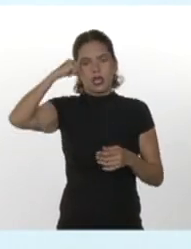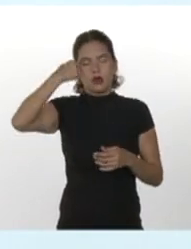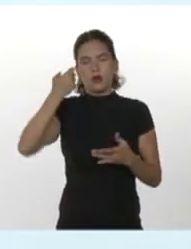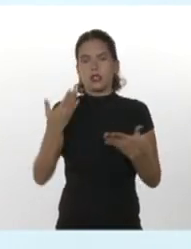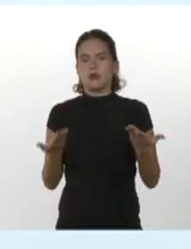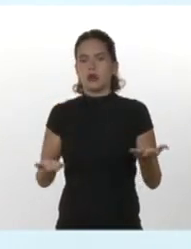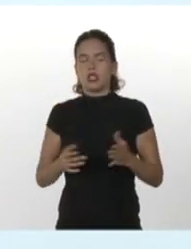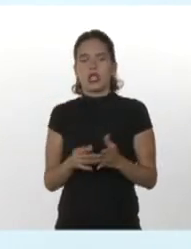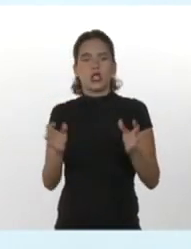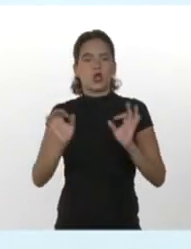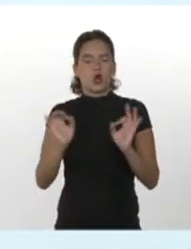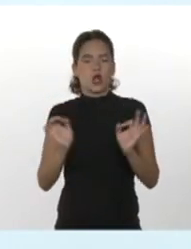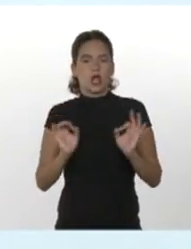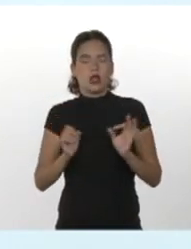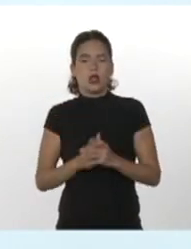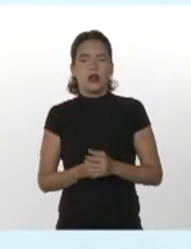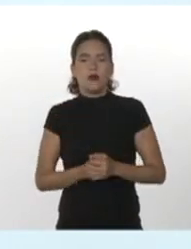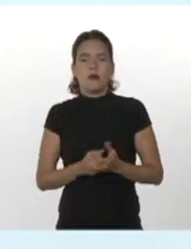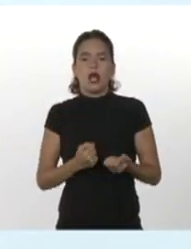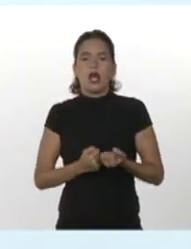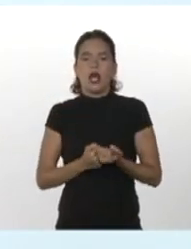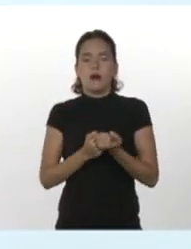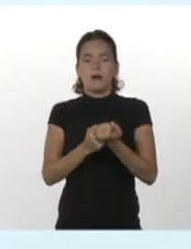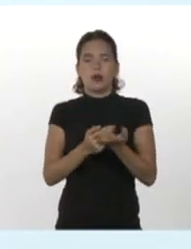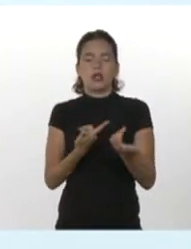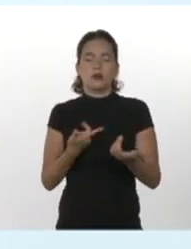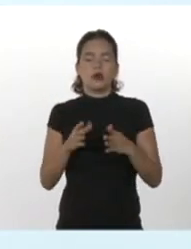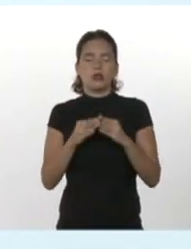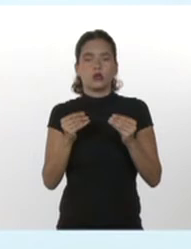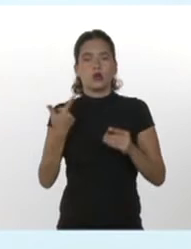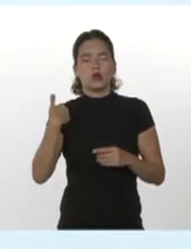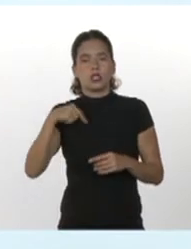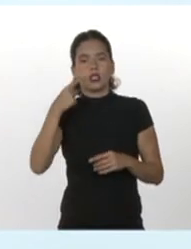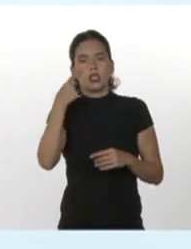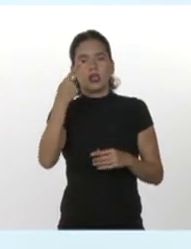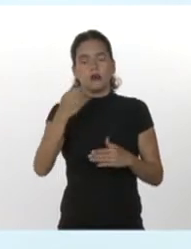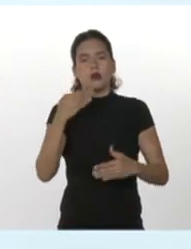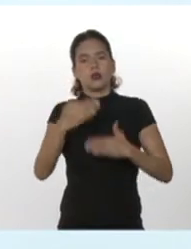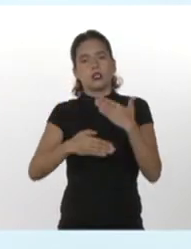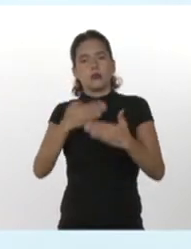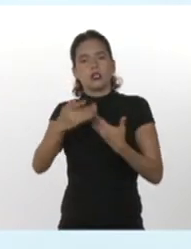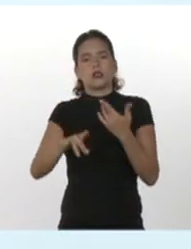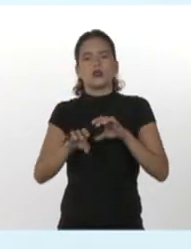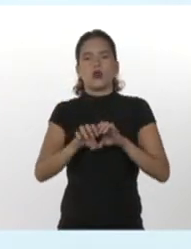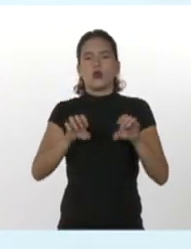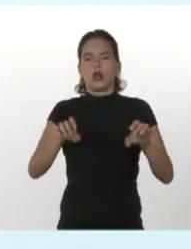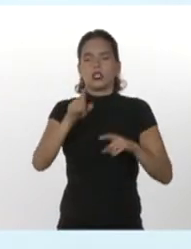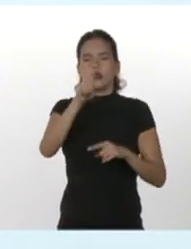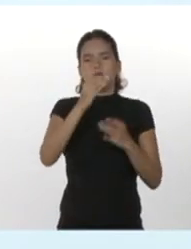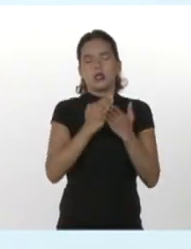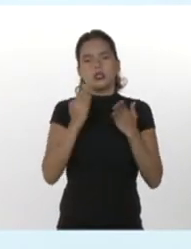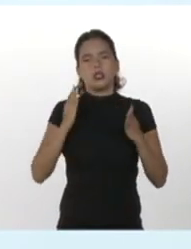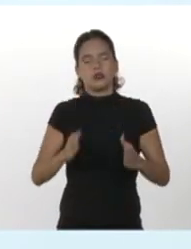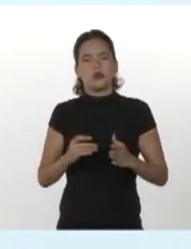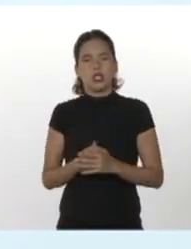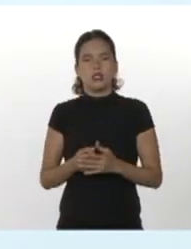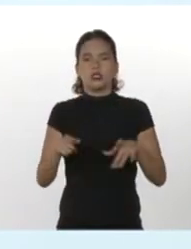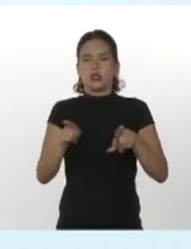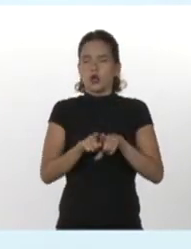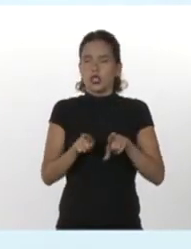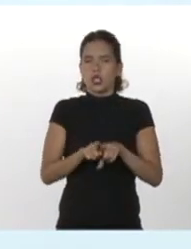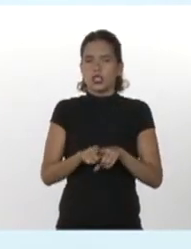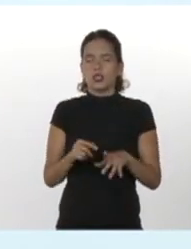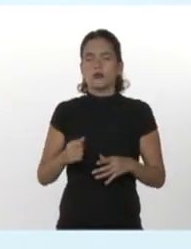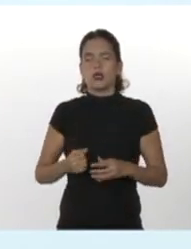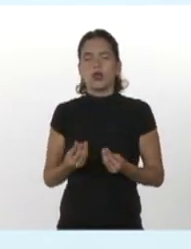Recordemos que no solamente beneficiamos a todo lo que tiene que ver con ese proceso educativo de ese estudiante, sino que